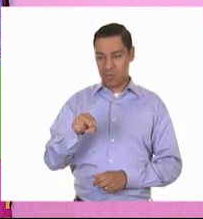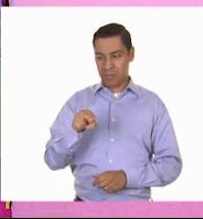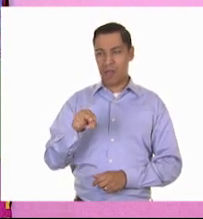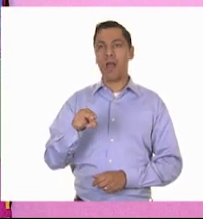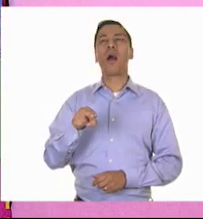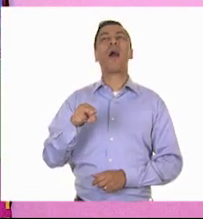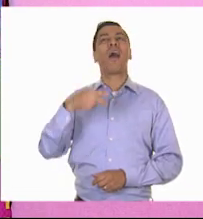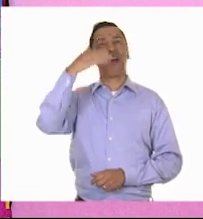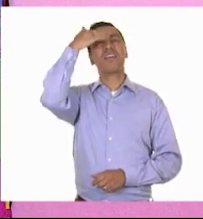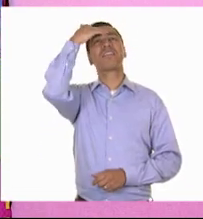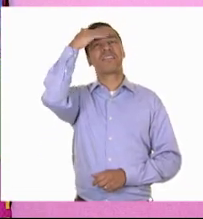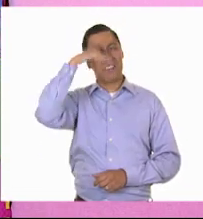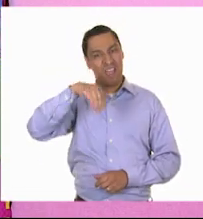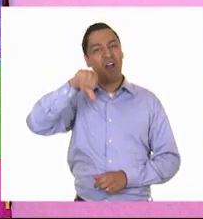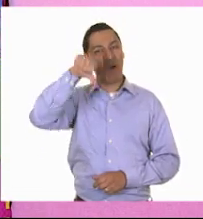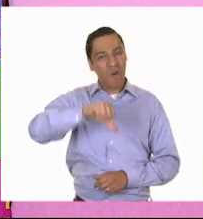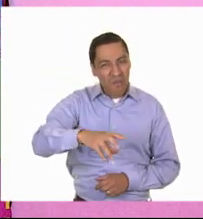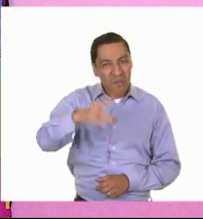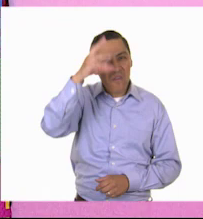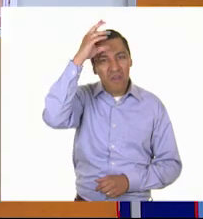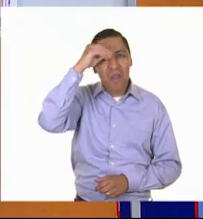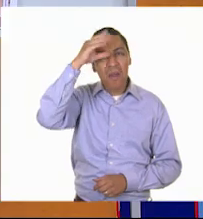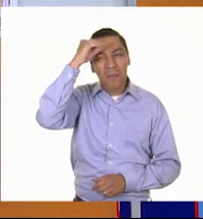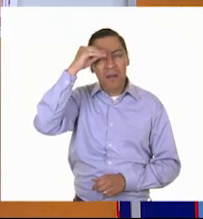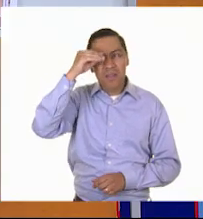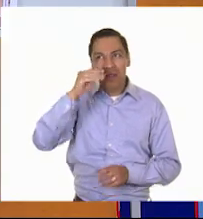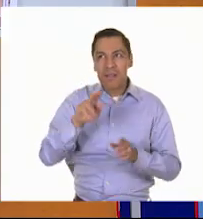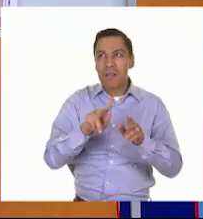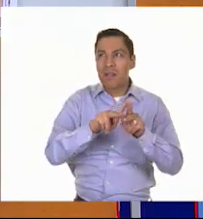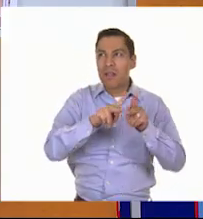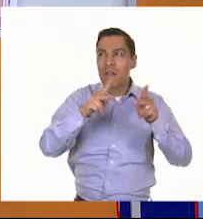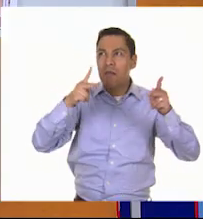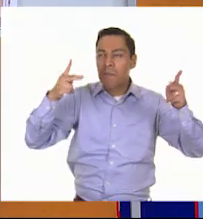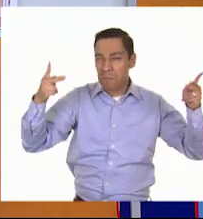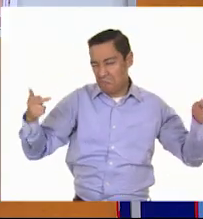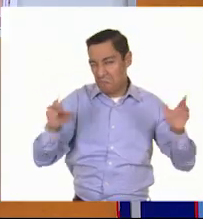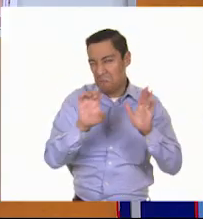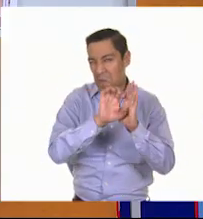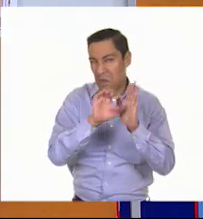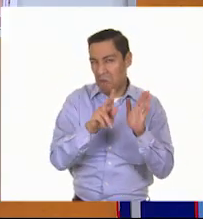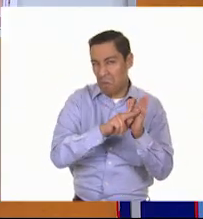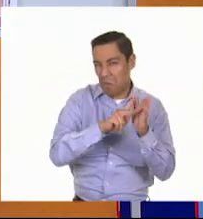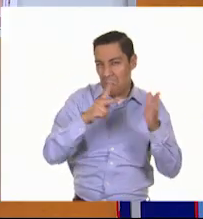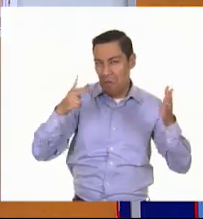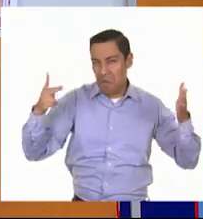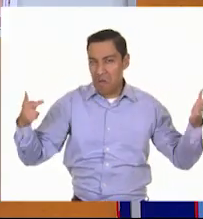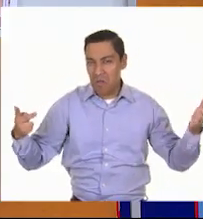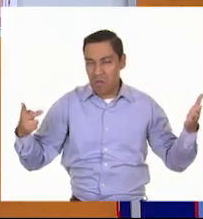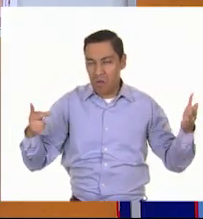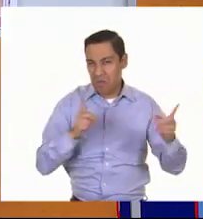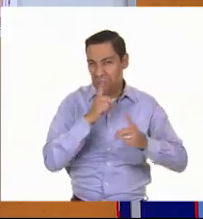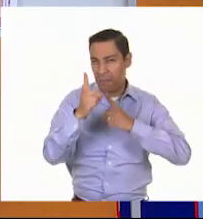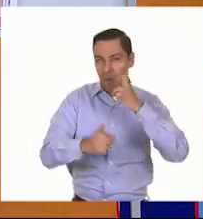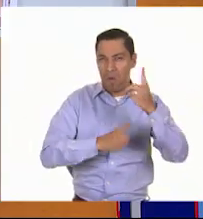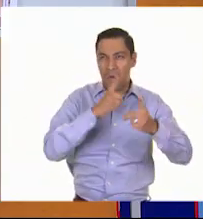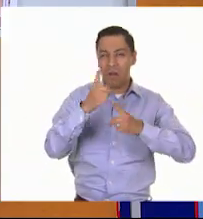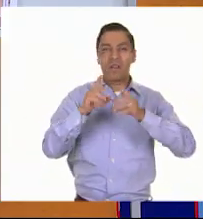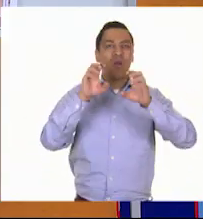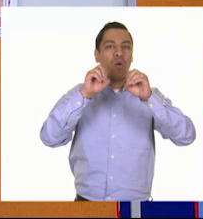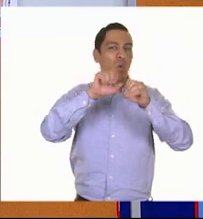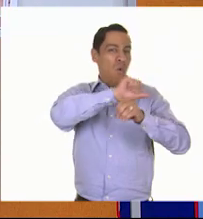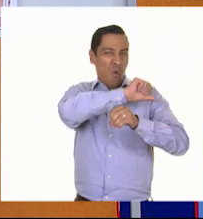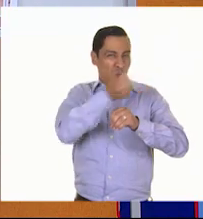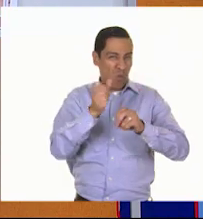o a usted qué le gusta del periódico, maestro, ¿qué sección? Por ejemplo, a mí me gustan mucho los deportes, pero fíjate muy bien, hay un paso